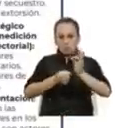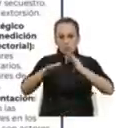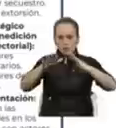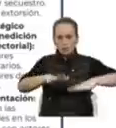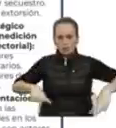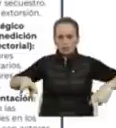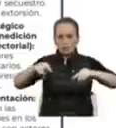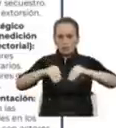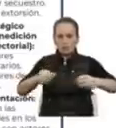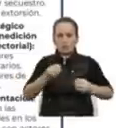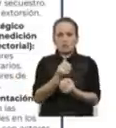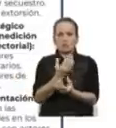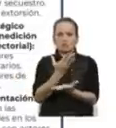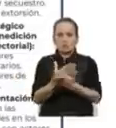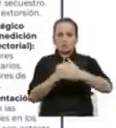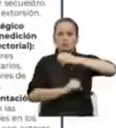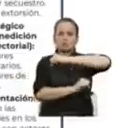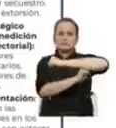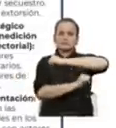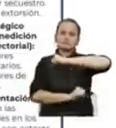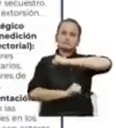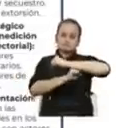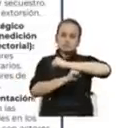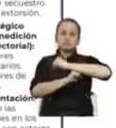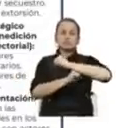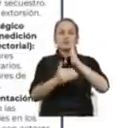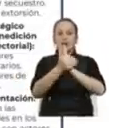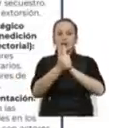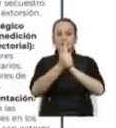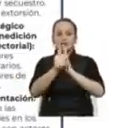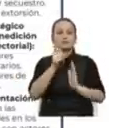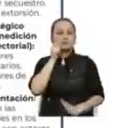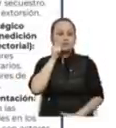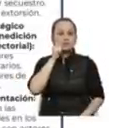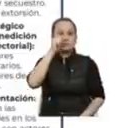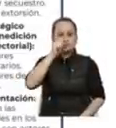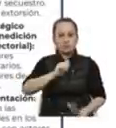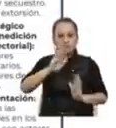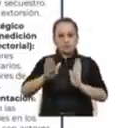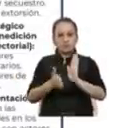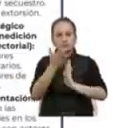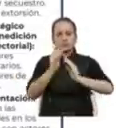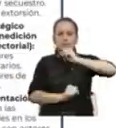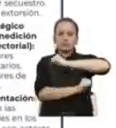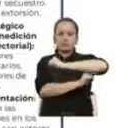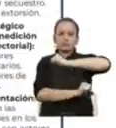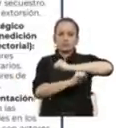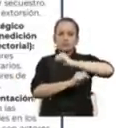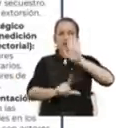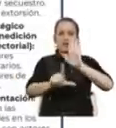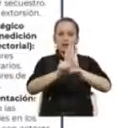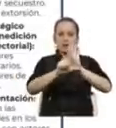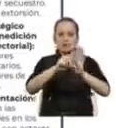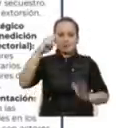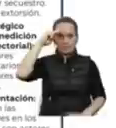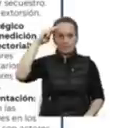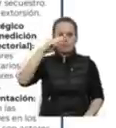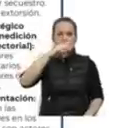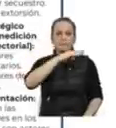crítica, para el fortalecimiento del talento humano, para fortalecer la legitimidad de la fuerza